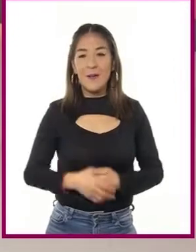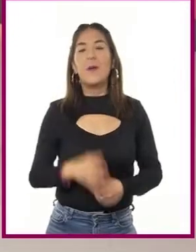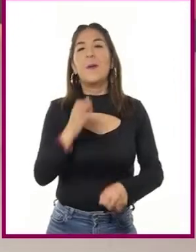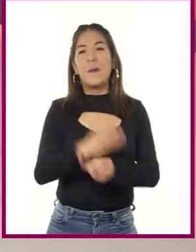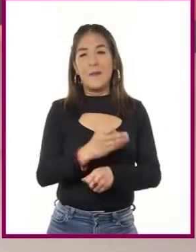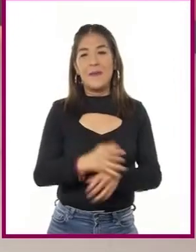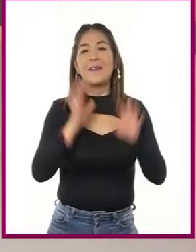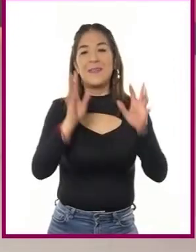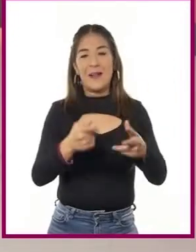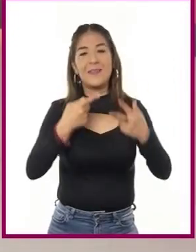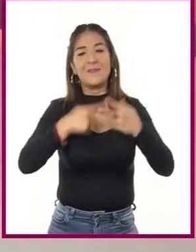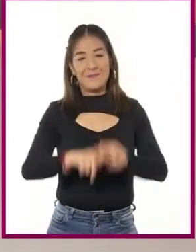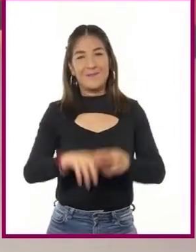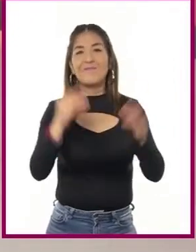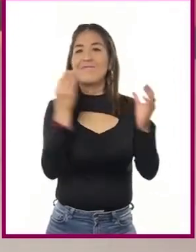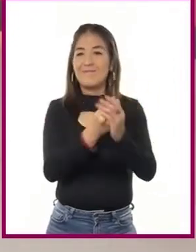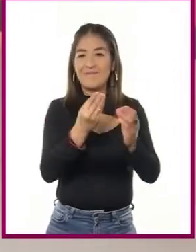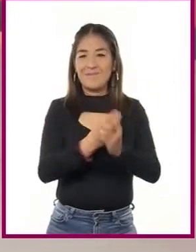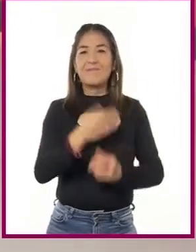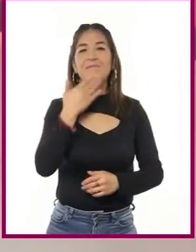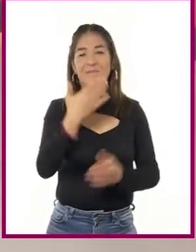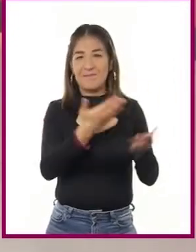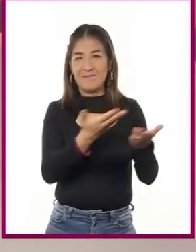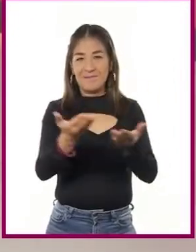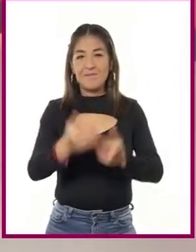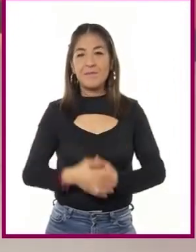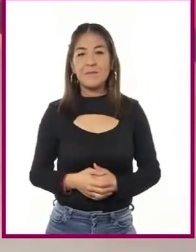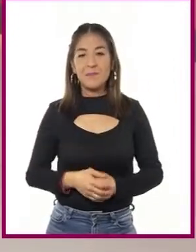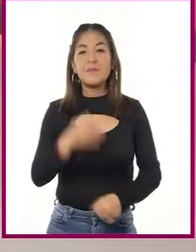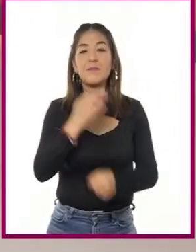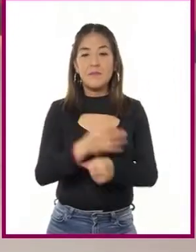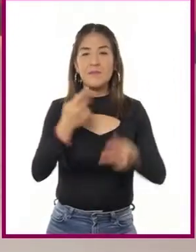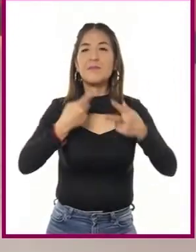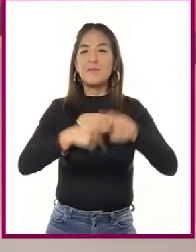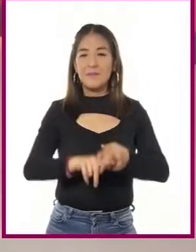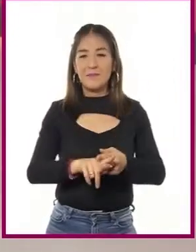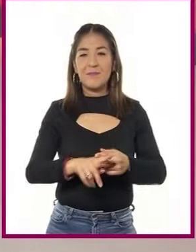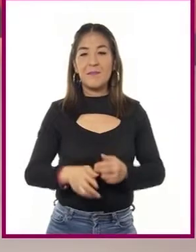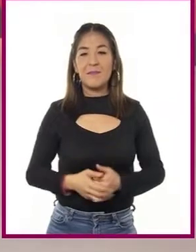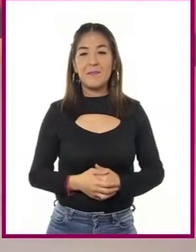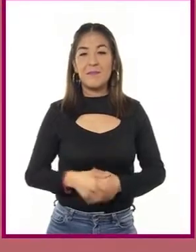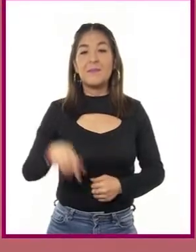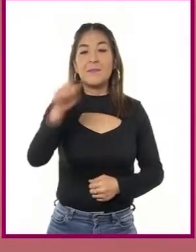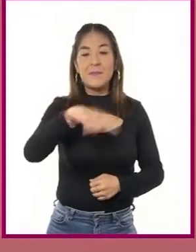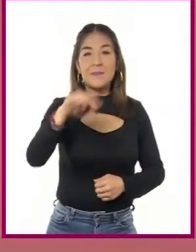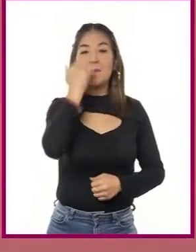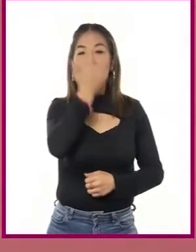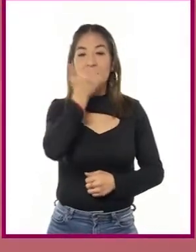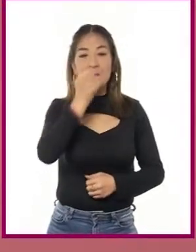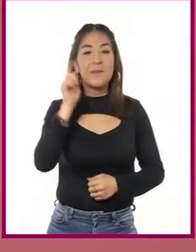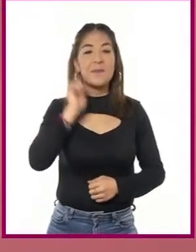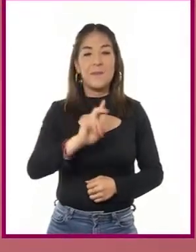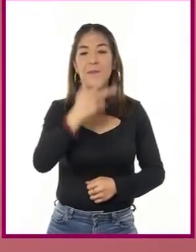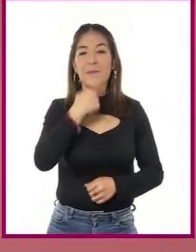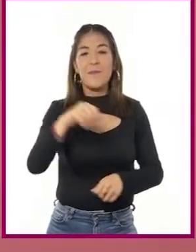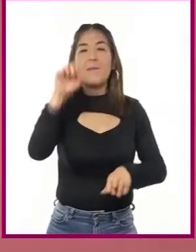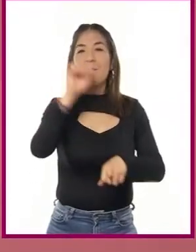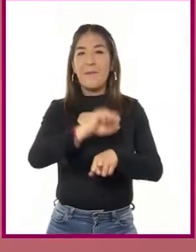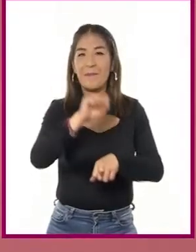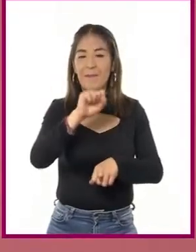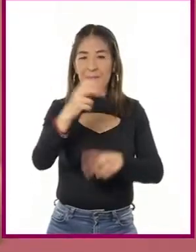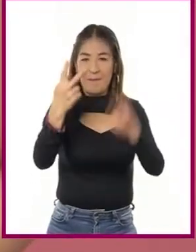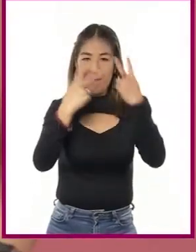de iniciar con nuestra sesión. ¡Adelante! Sí, vamos a comenzar. Alumnos y alumnos de secundaria que nos